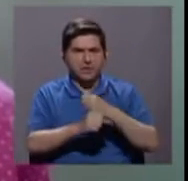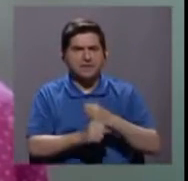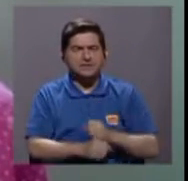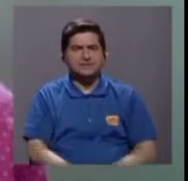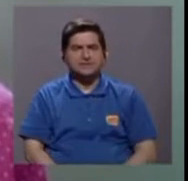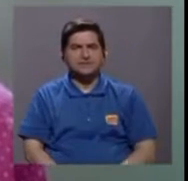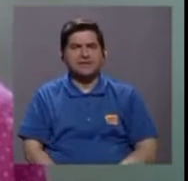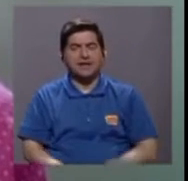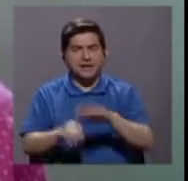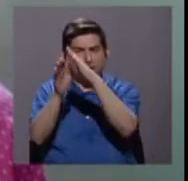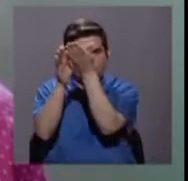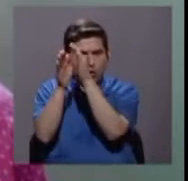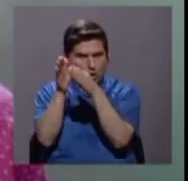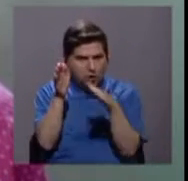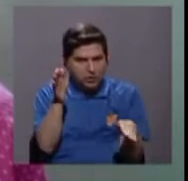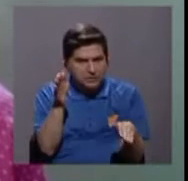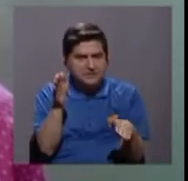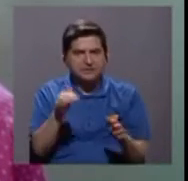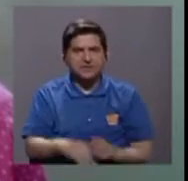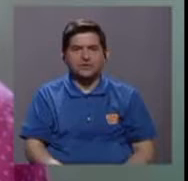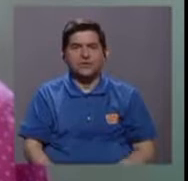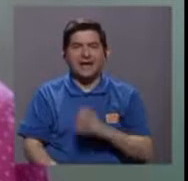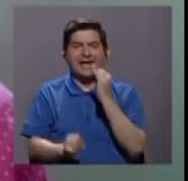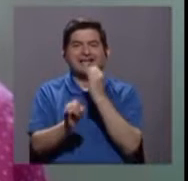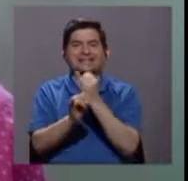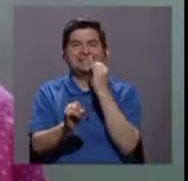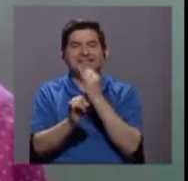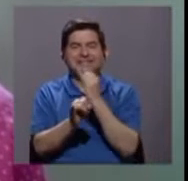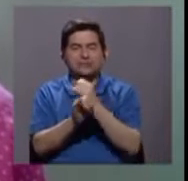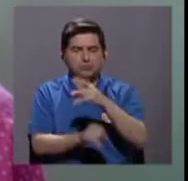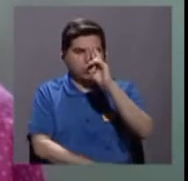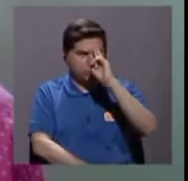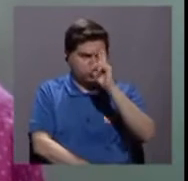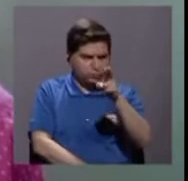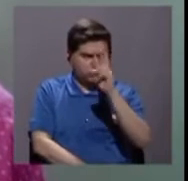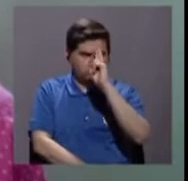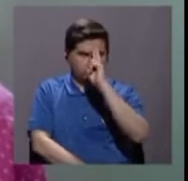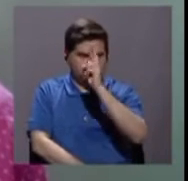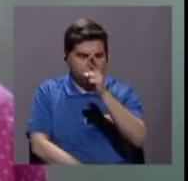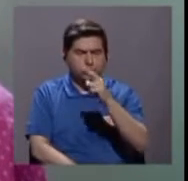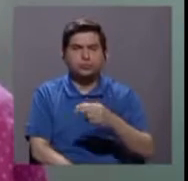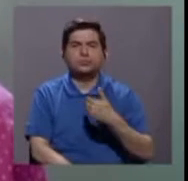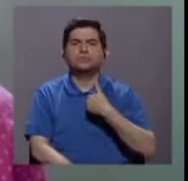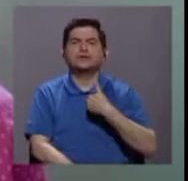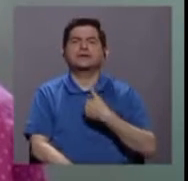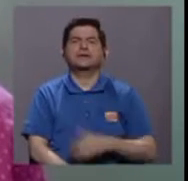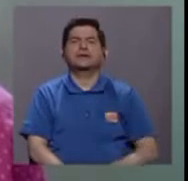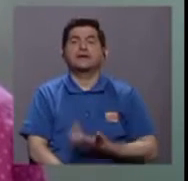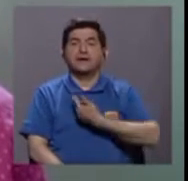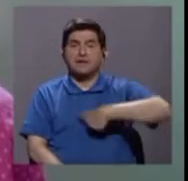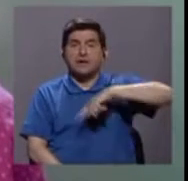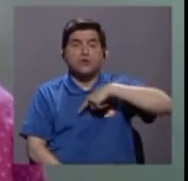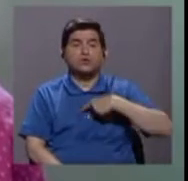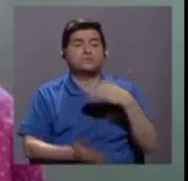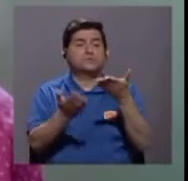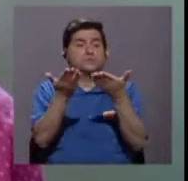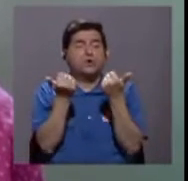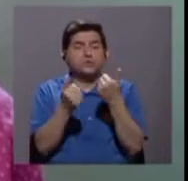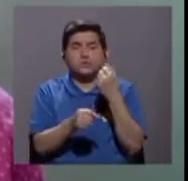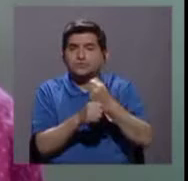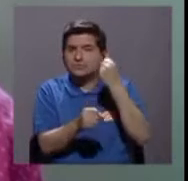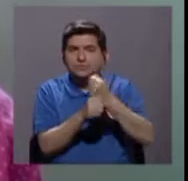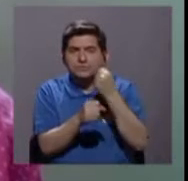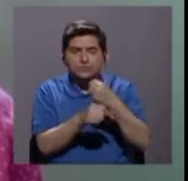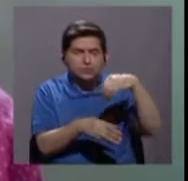la Contraloría como una institución que es muy respetada y que lo que nosotros pretendemos con nuestro trabajo